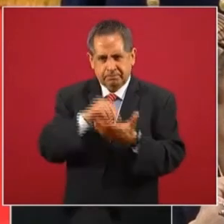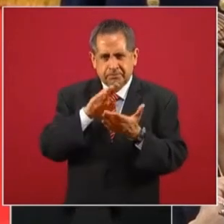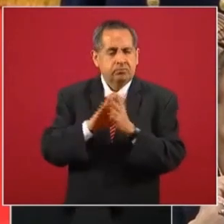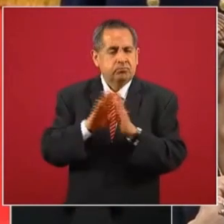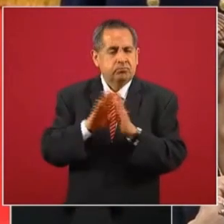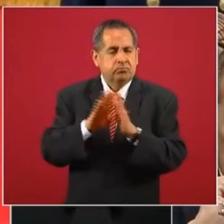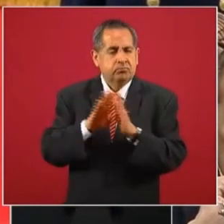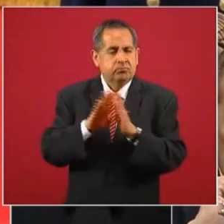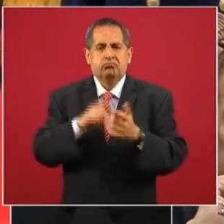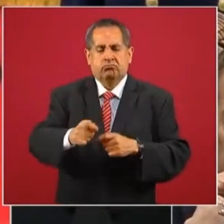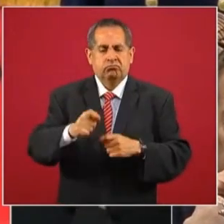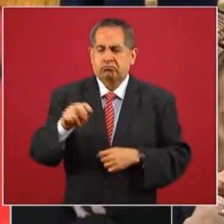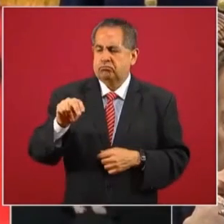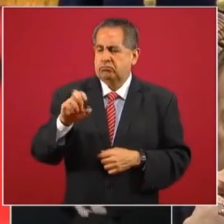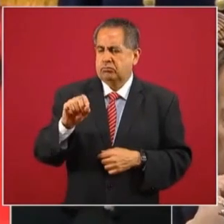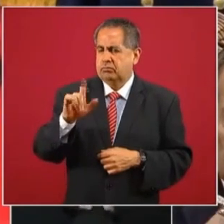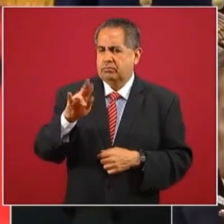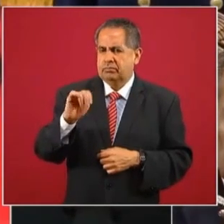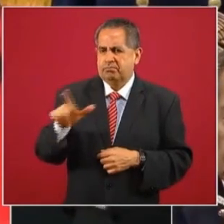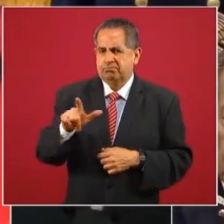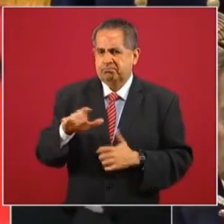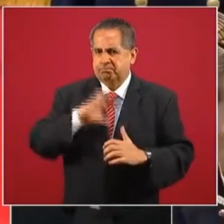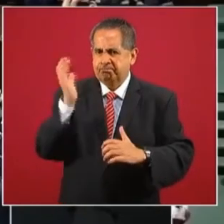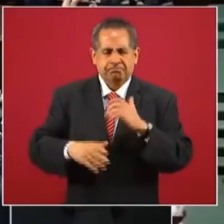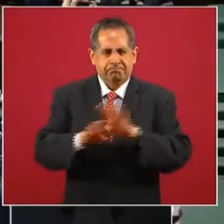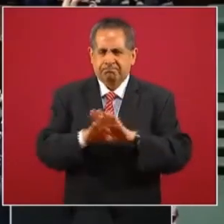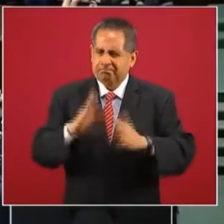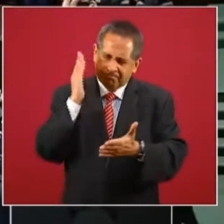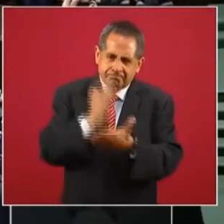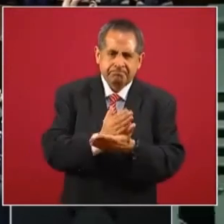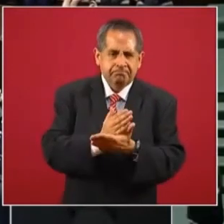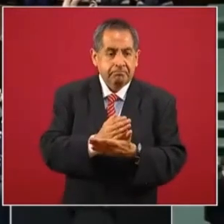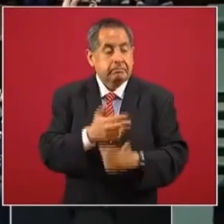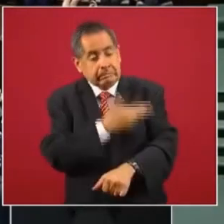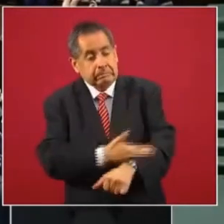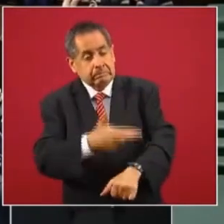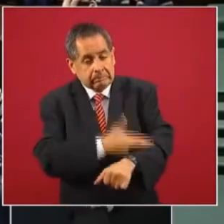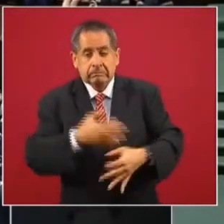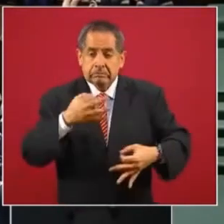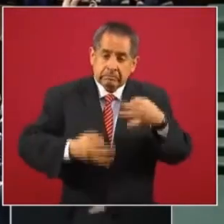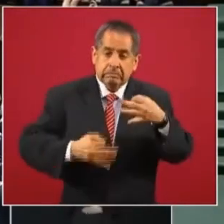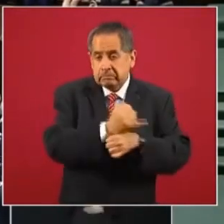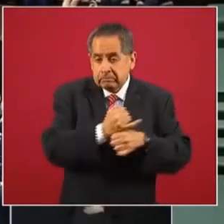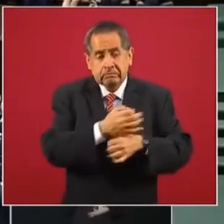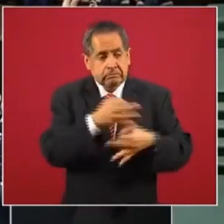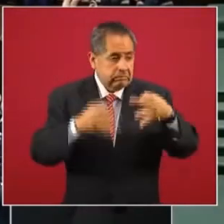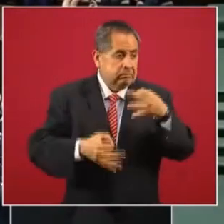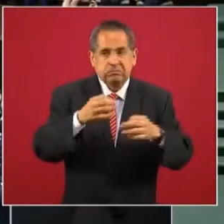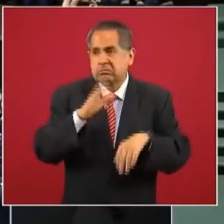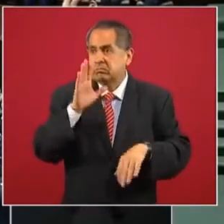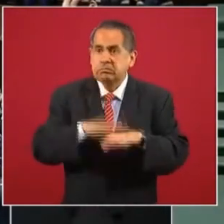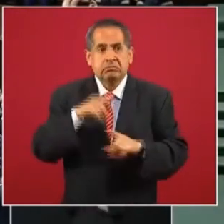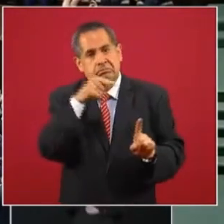el régimen neoliberal que someter a procesos judiciales o a juicios